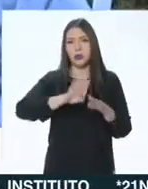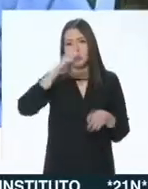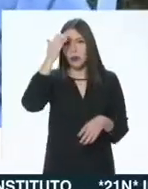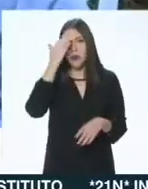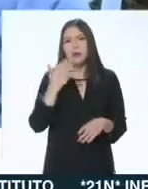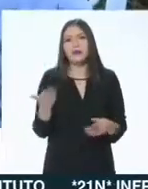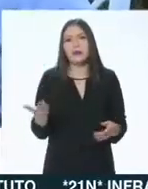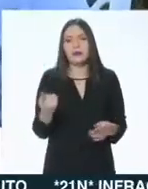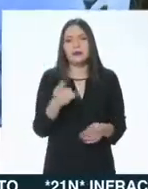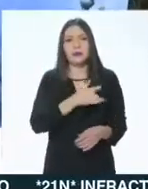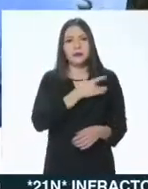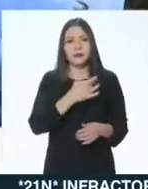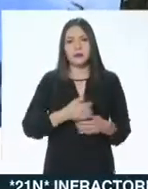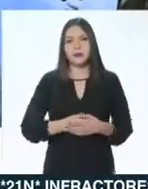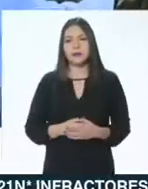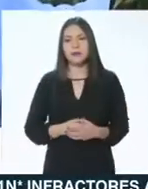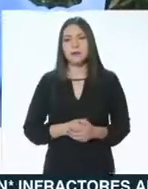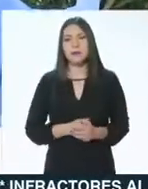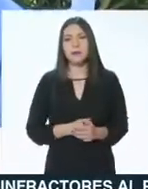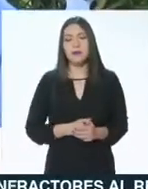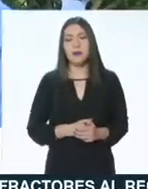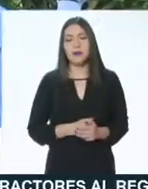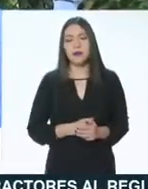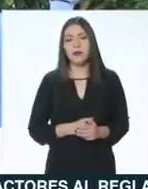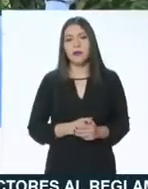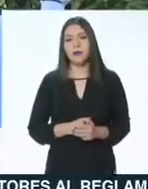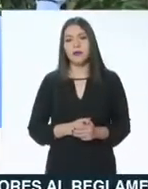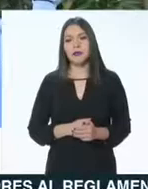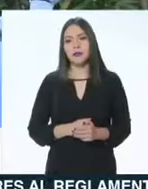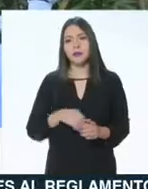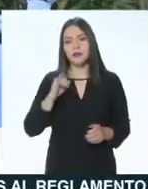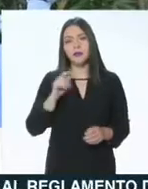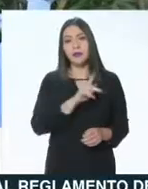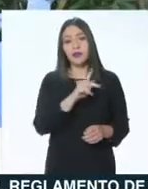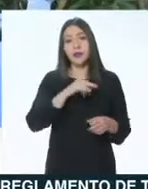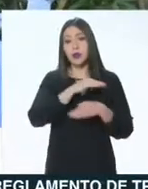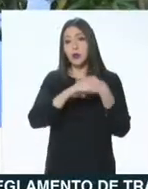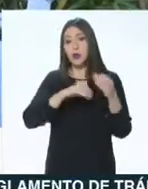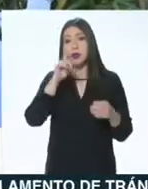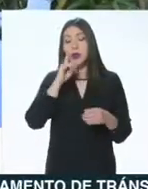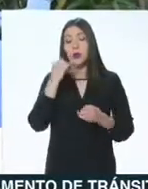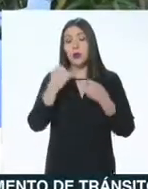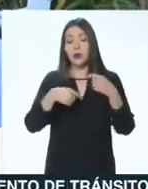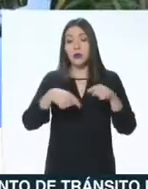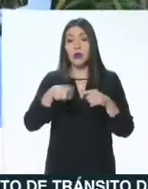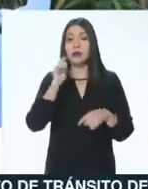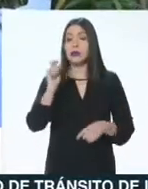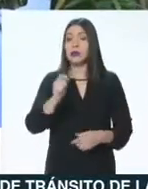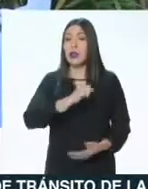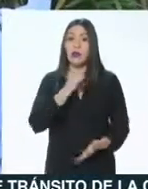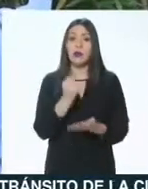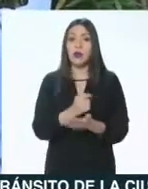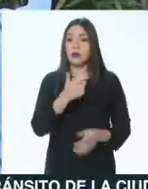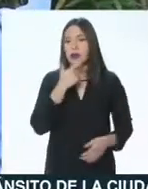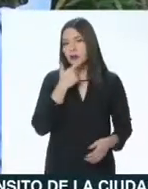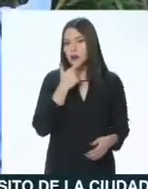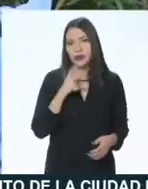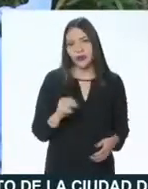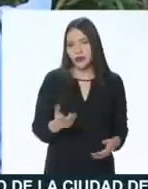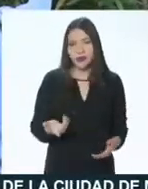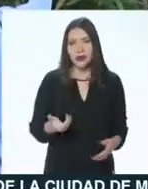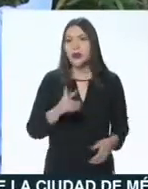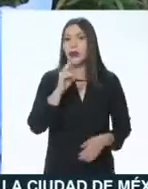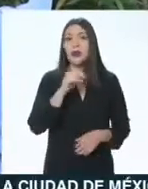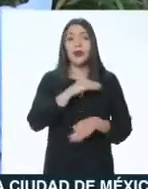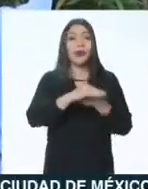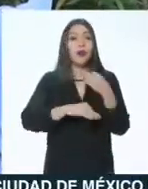decía, hay algo muy cierto, no todas las chicas que juegan fútbol son lesbianas y no todas las lesbianas juegan fútbol.